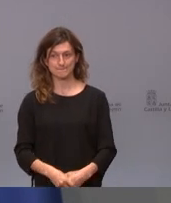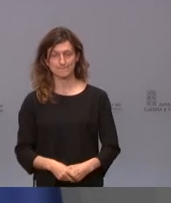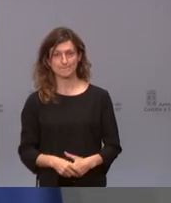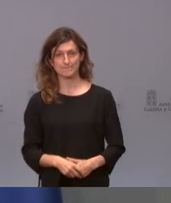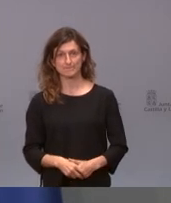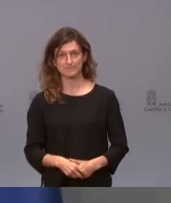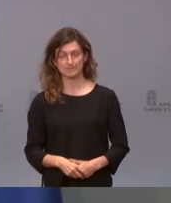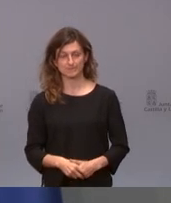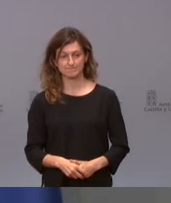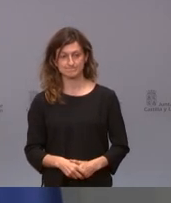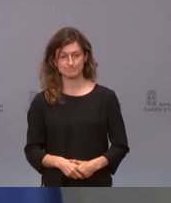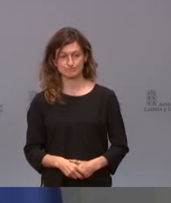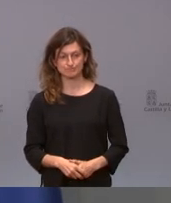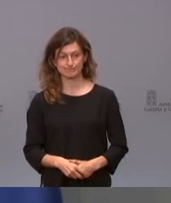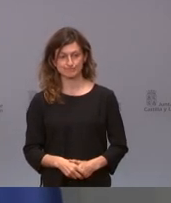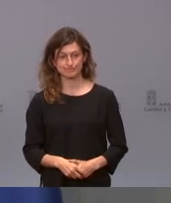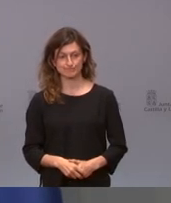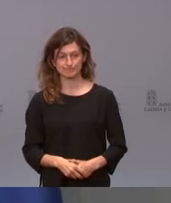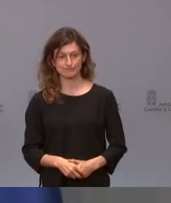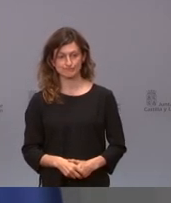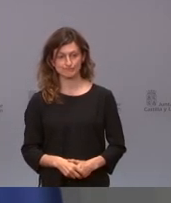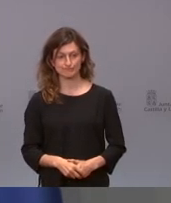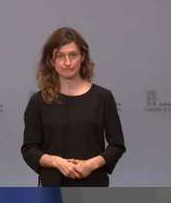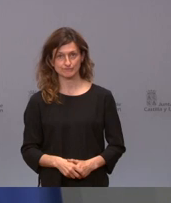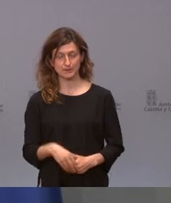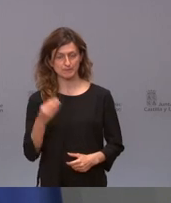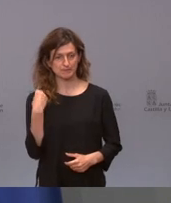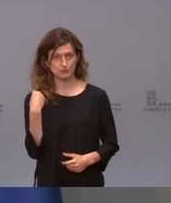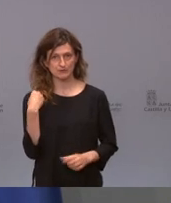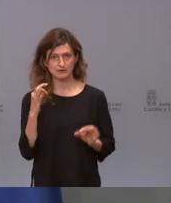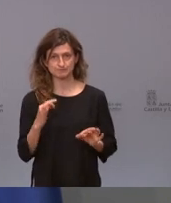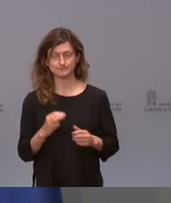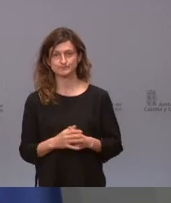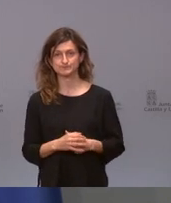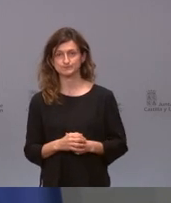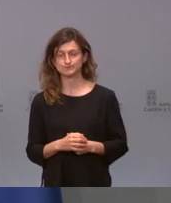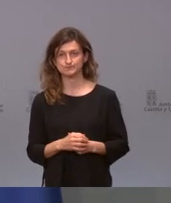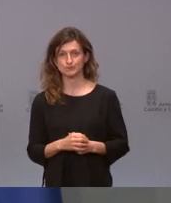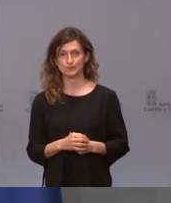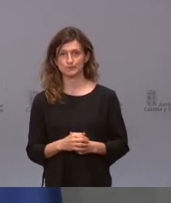me preguntaban ficha es